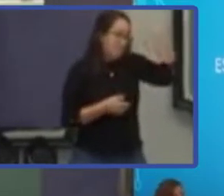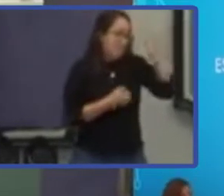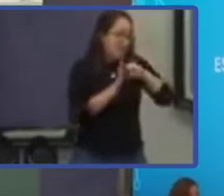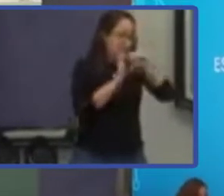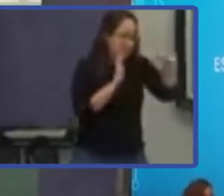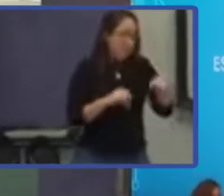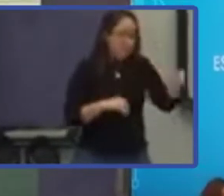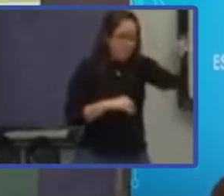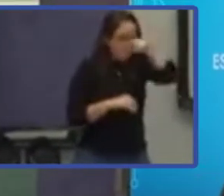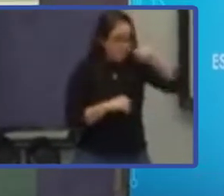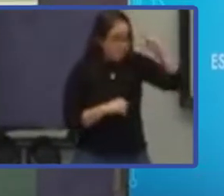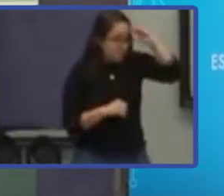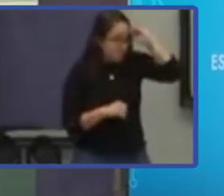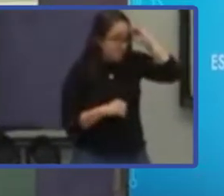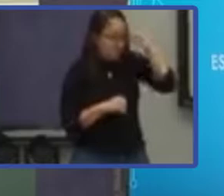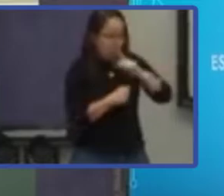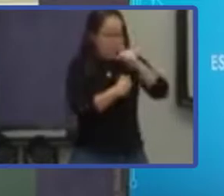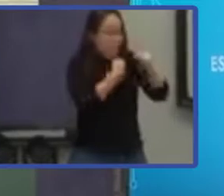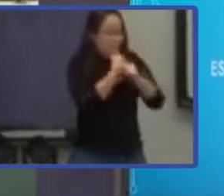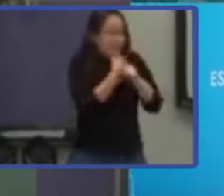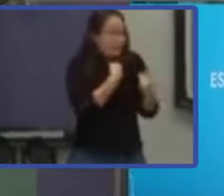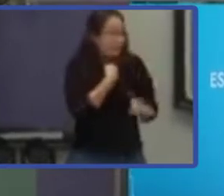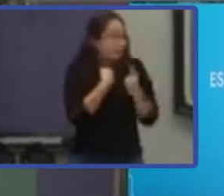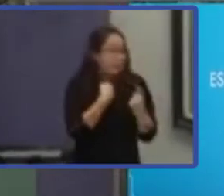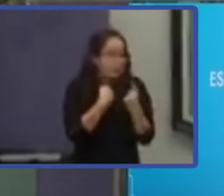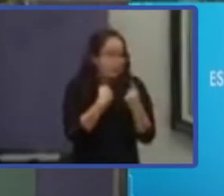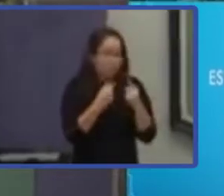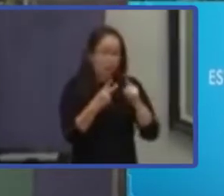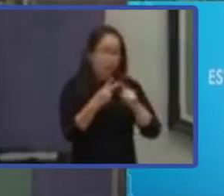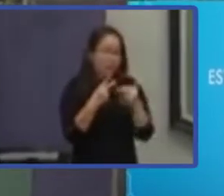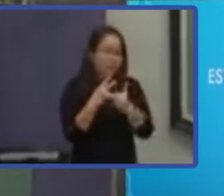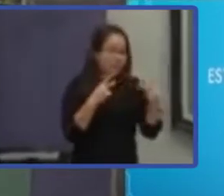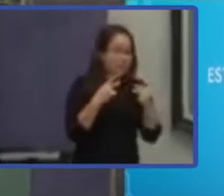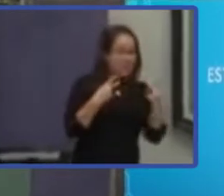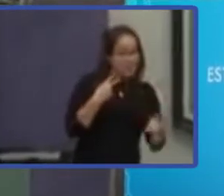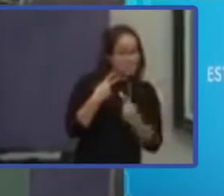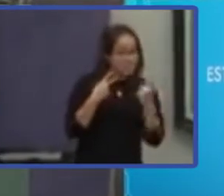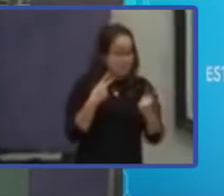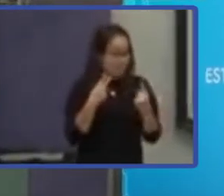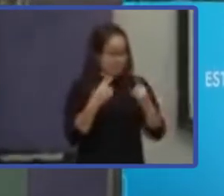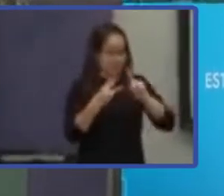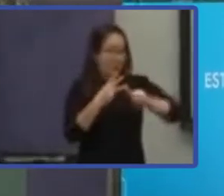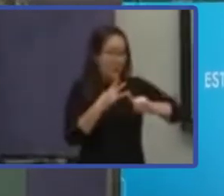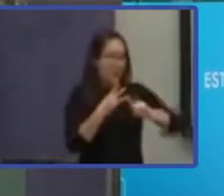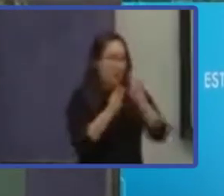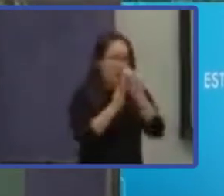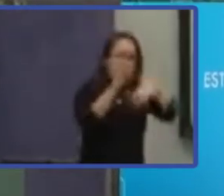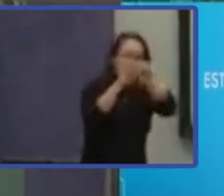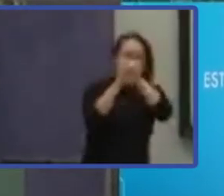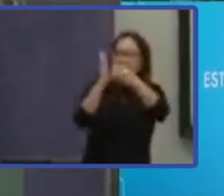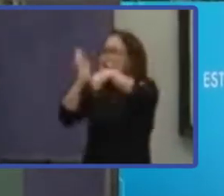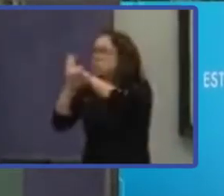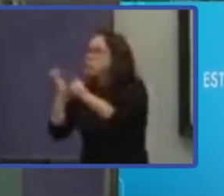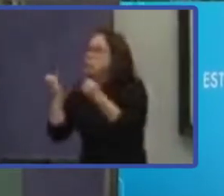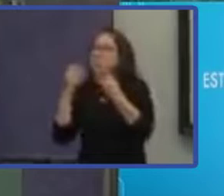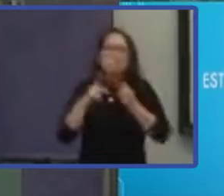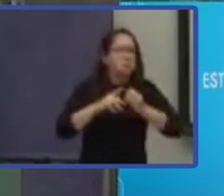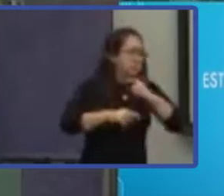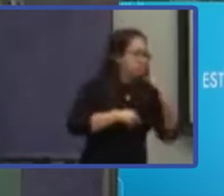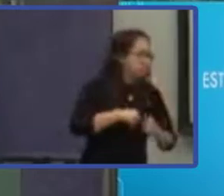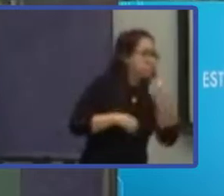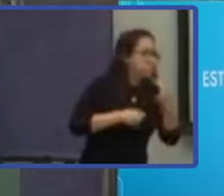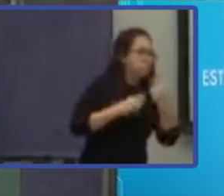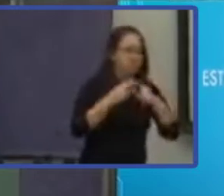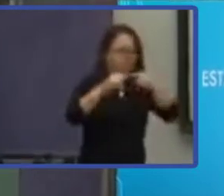infinito hay un hotel infinito con cuartos infinitos, con una alberca infinita también,